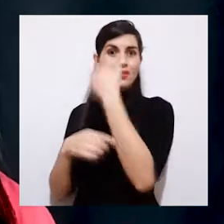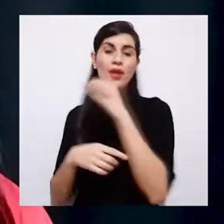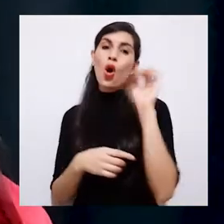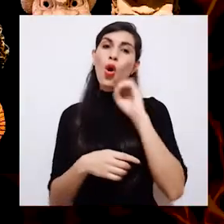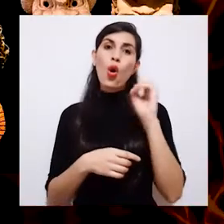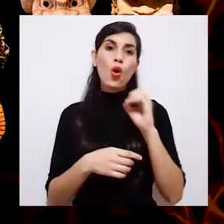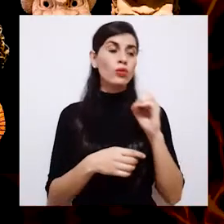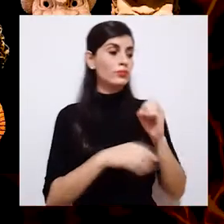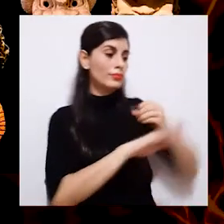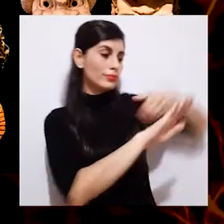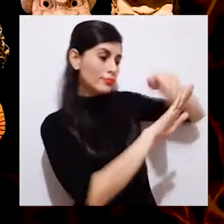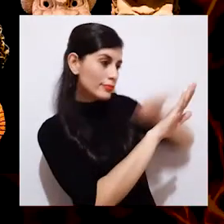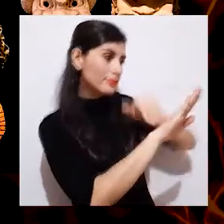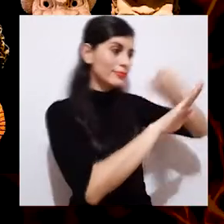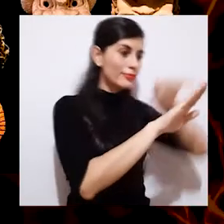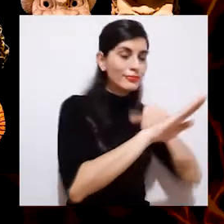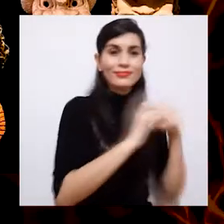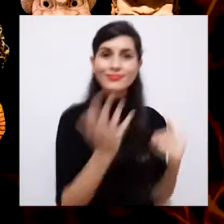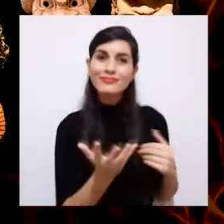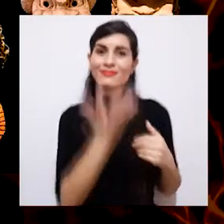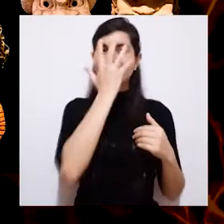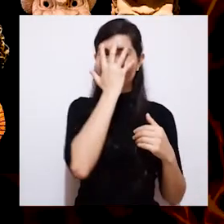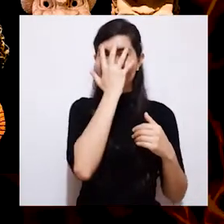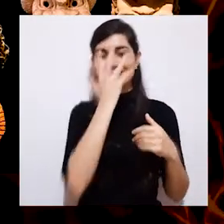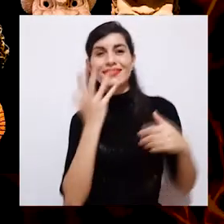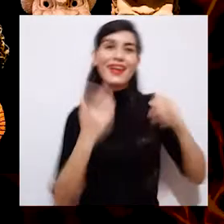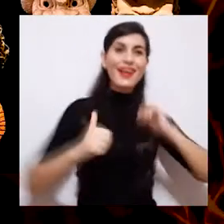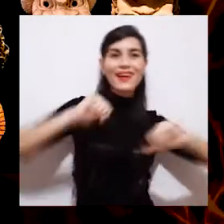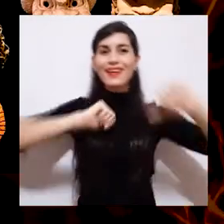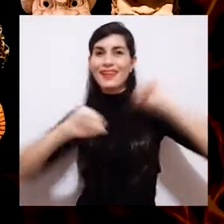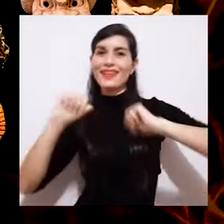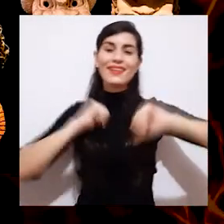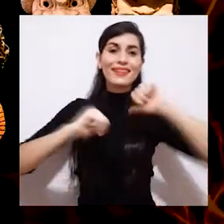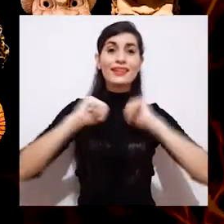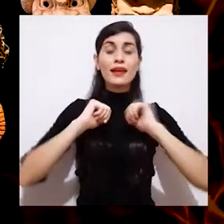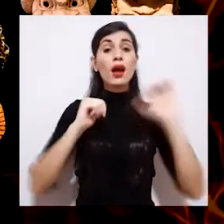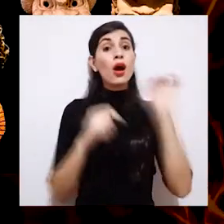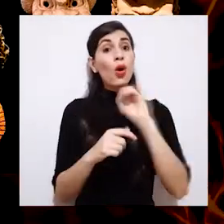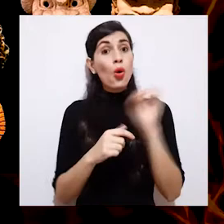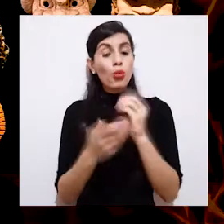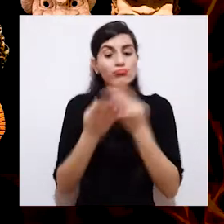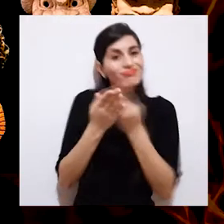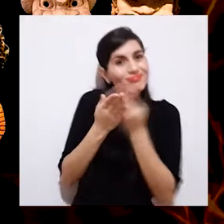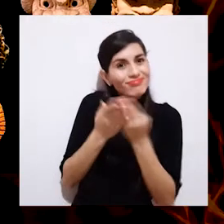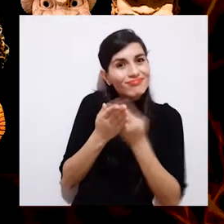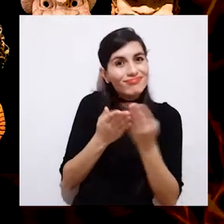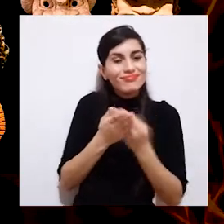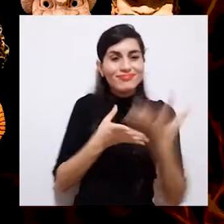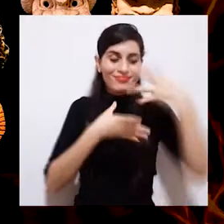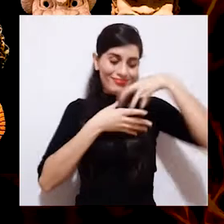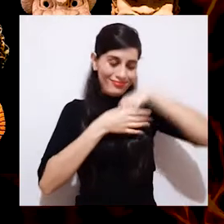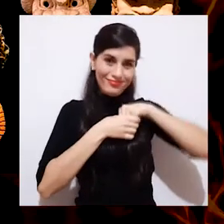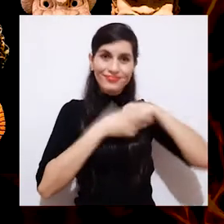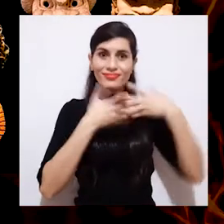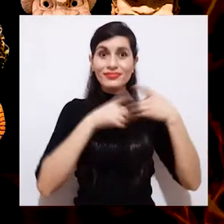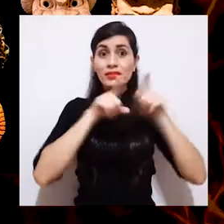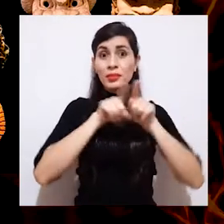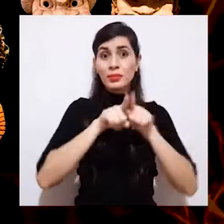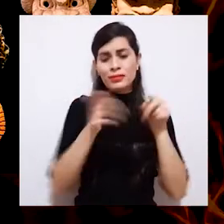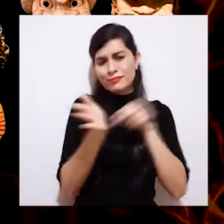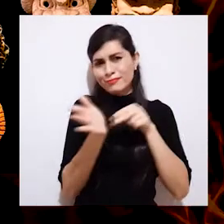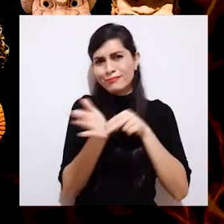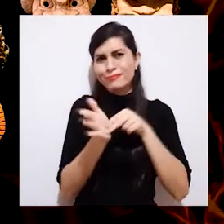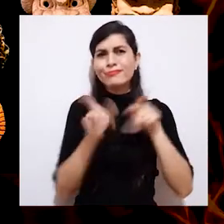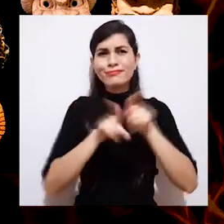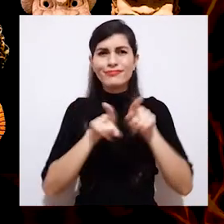utilizaban máscaras, pero se dice que abajo de esas máscaras siempre se utilizaban de repente como bases blancas, o de repente agregaban tonos